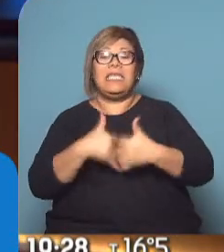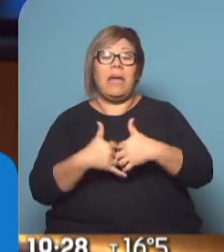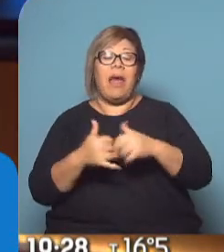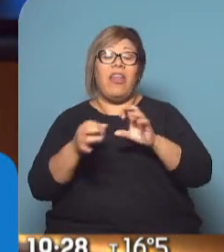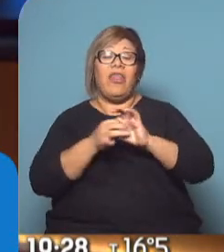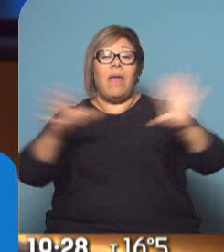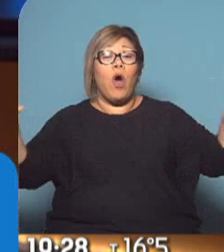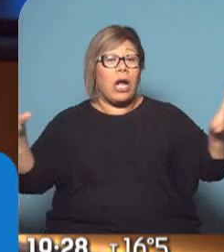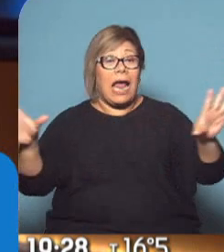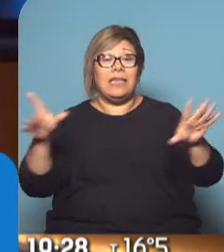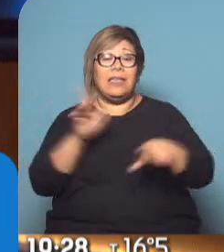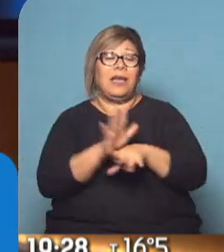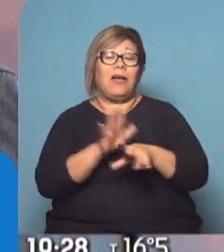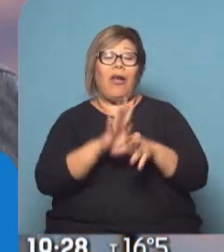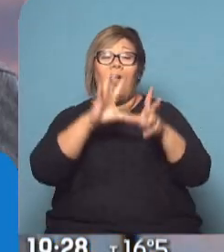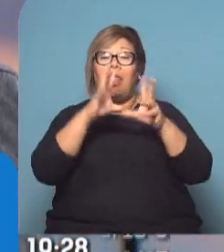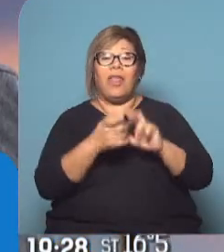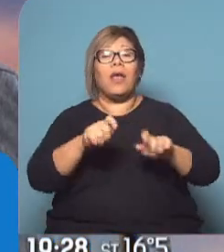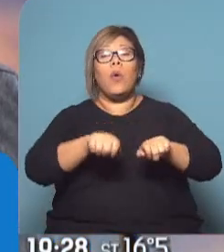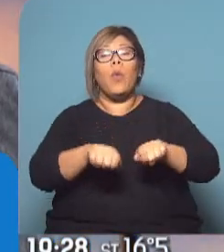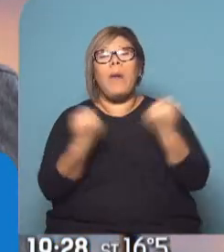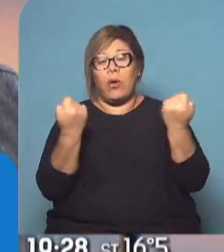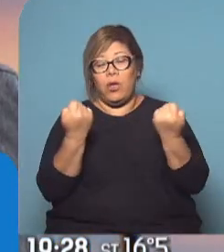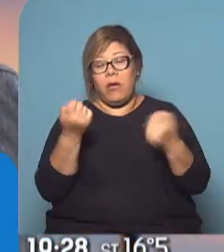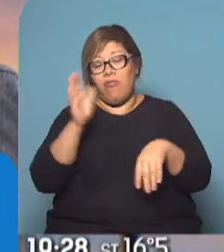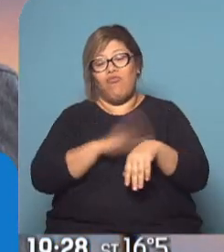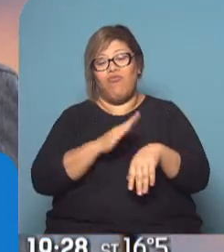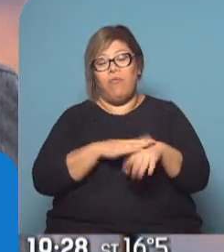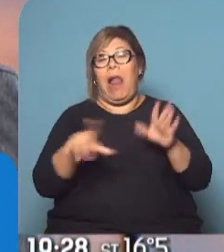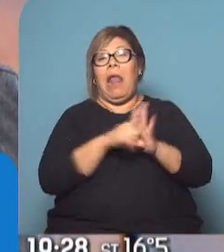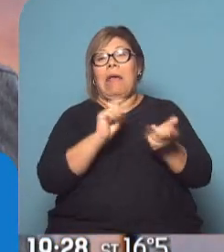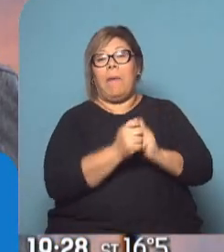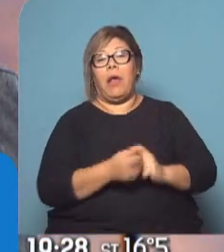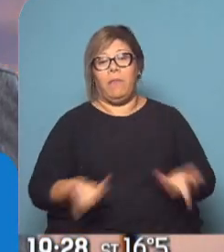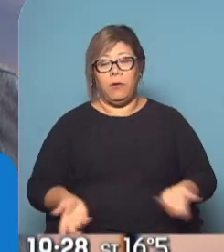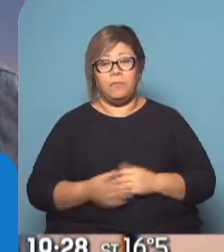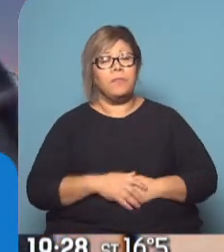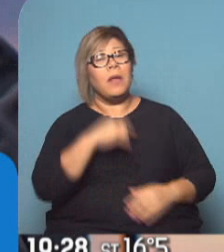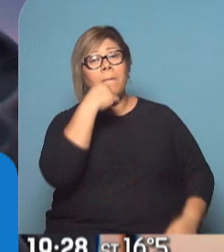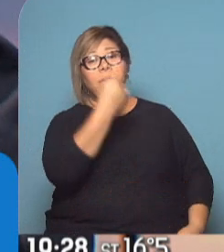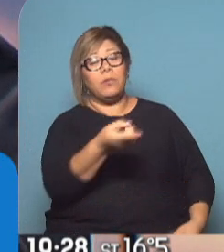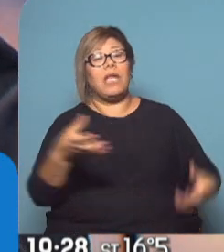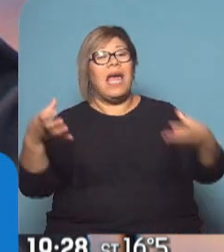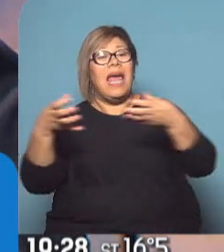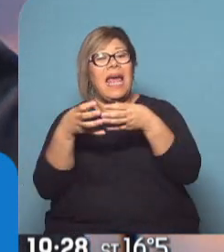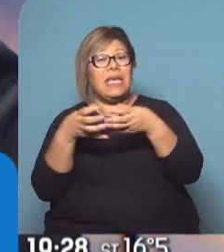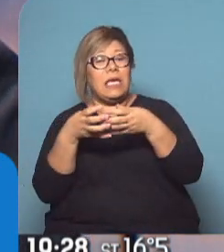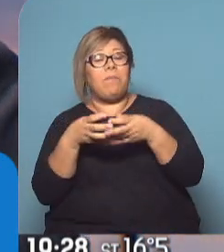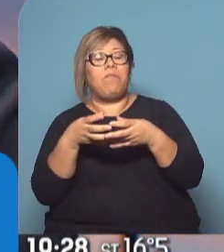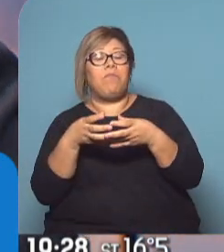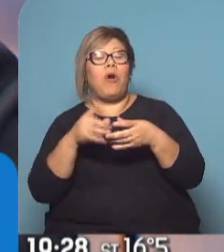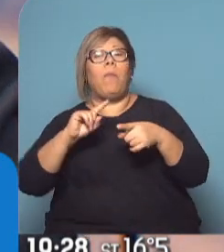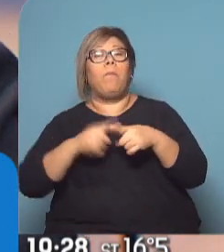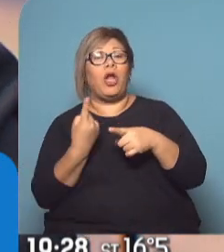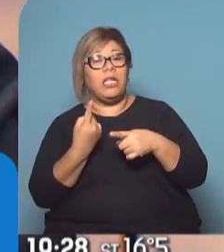provincia y de nuestro país claro hay un posible sucesor dentro del peronismo ellos tienen un candidato que pueda intentar continuar